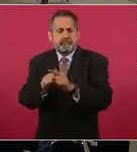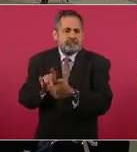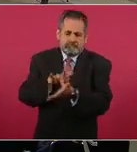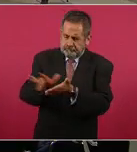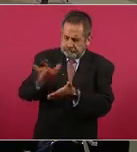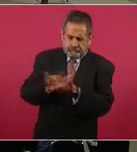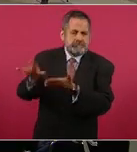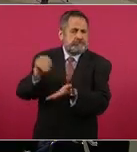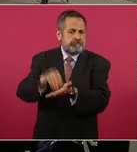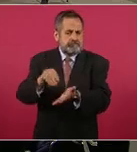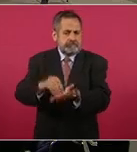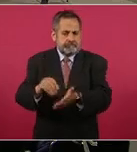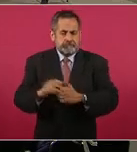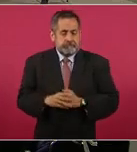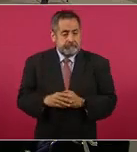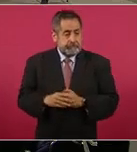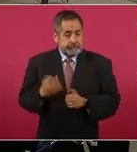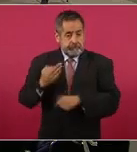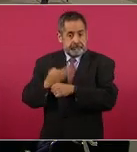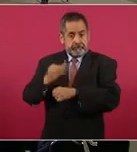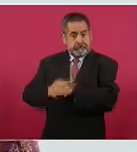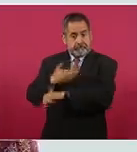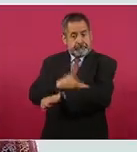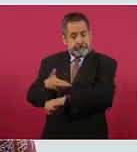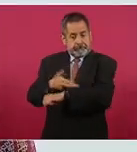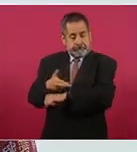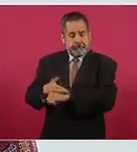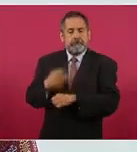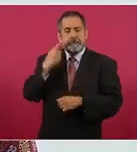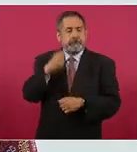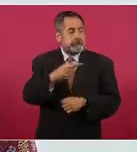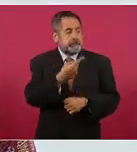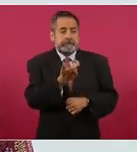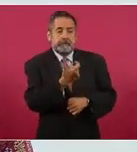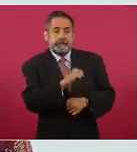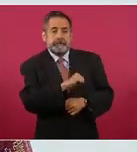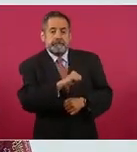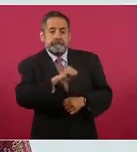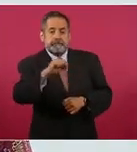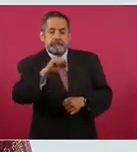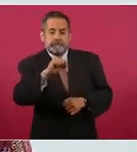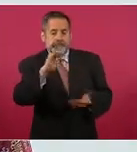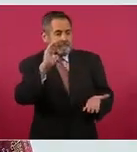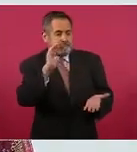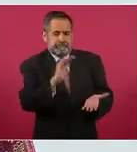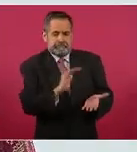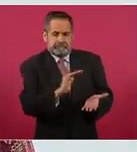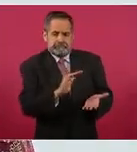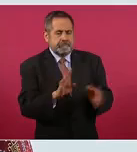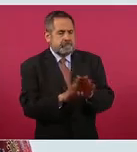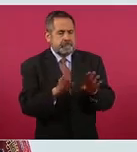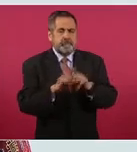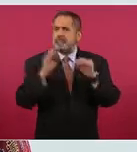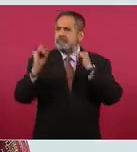están permitiendo abatir el incremento de la inflación, que sin duda la inflación se le reconoce